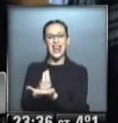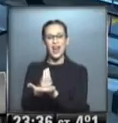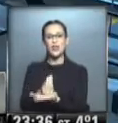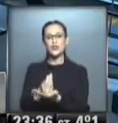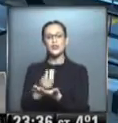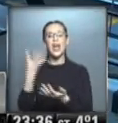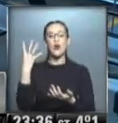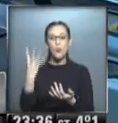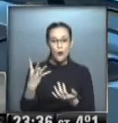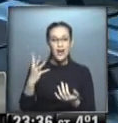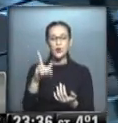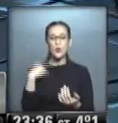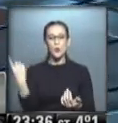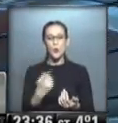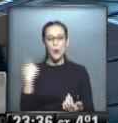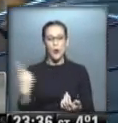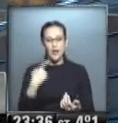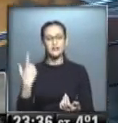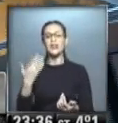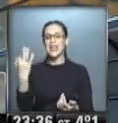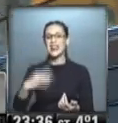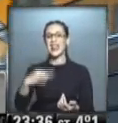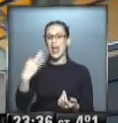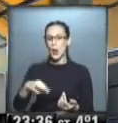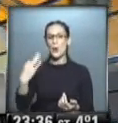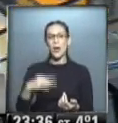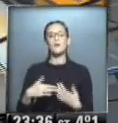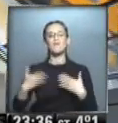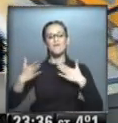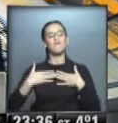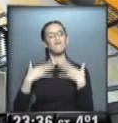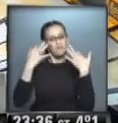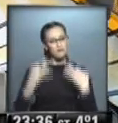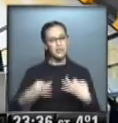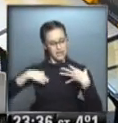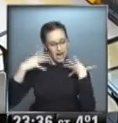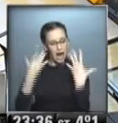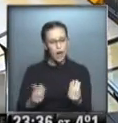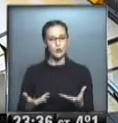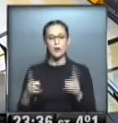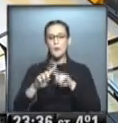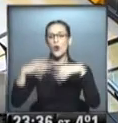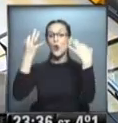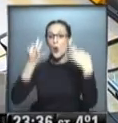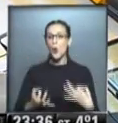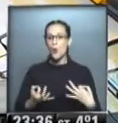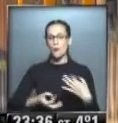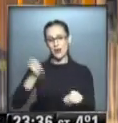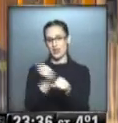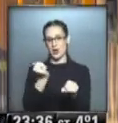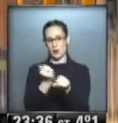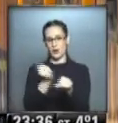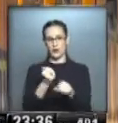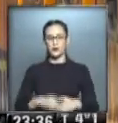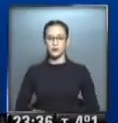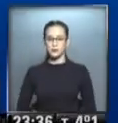4 vueltas y media y deberán prestar la más amplia disponibilidad y colaboración en el cumplimiento de las tareas.